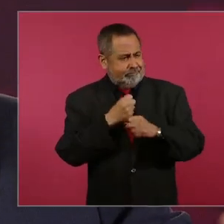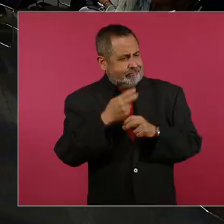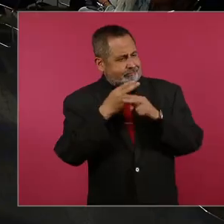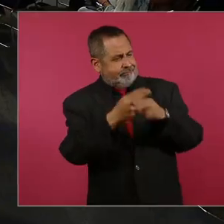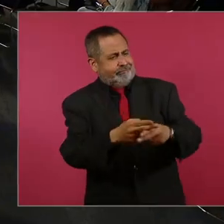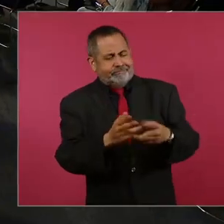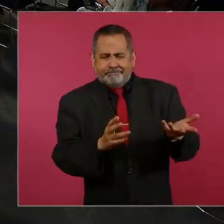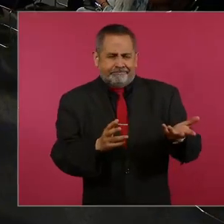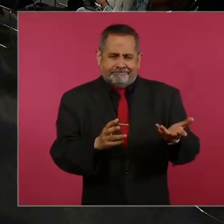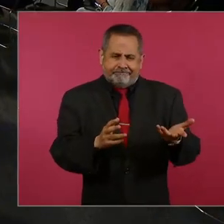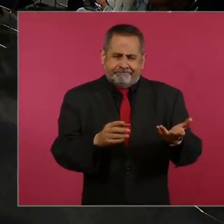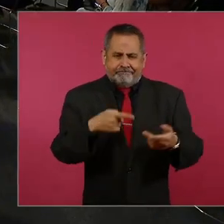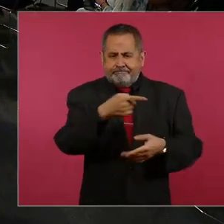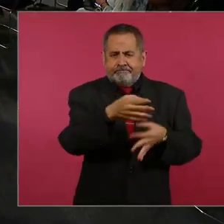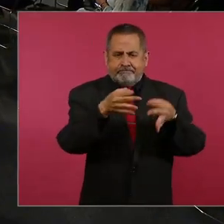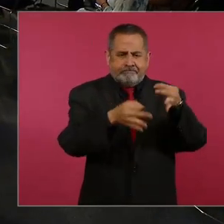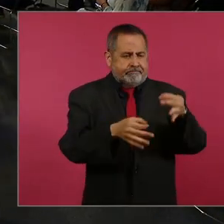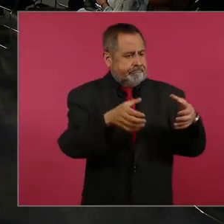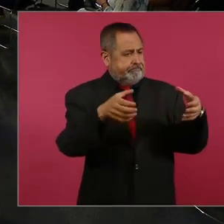tribunal colegiado sí lo pueda hacer.